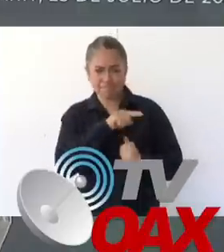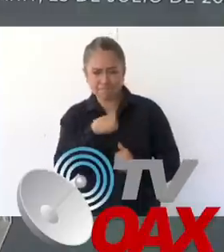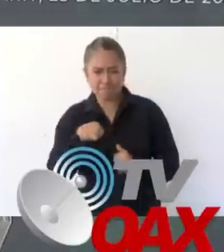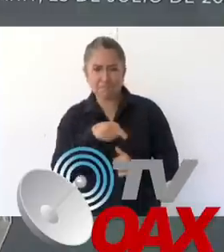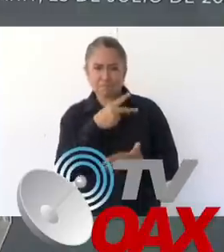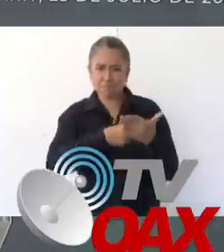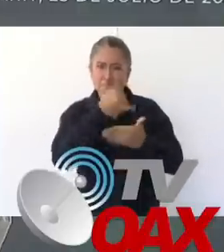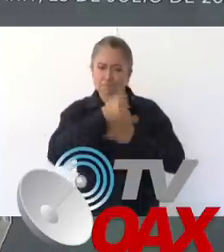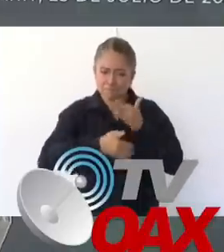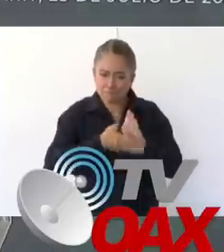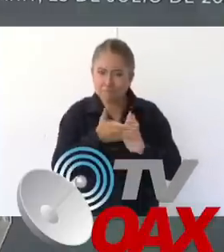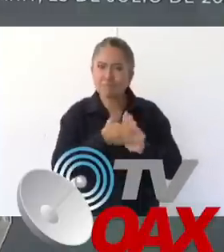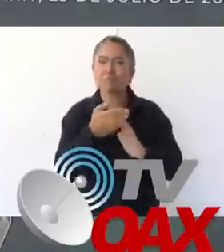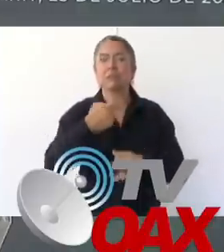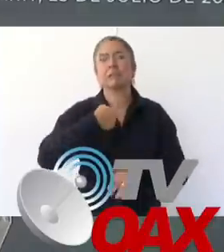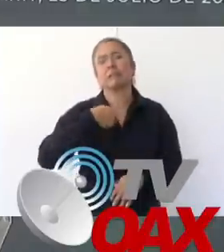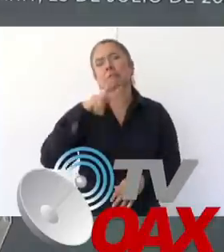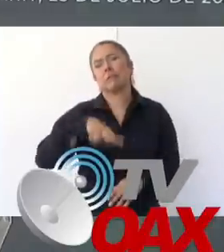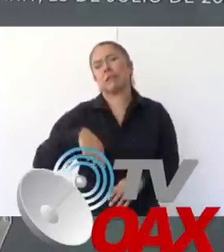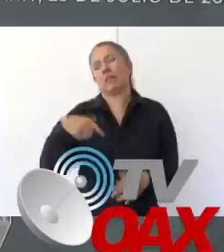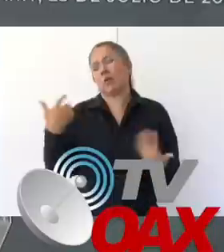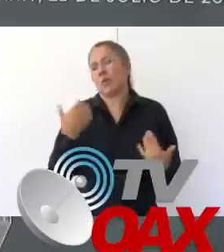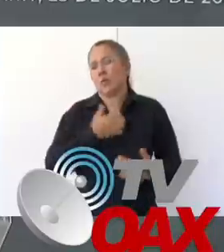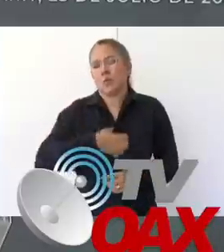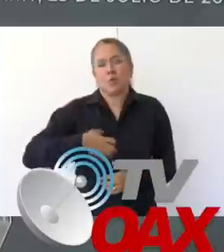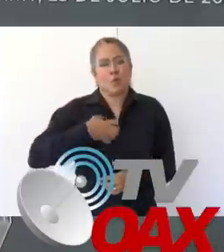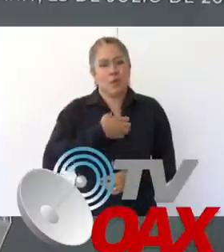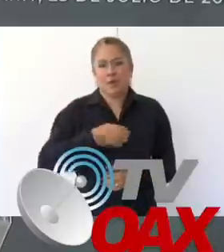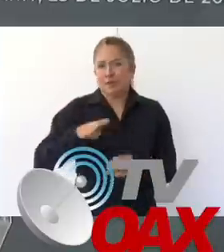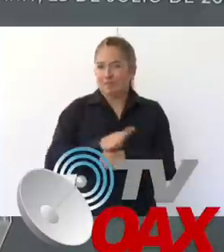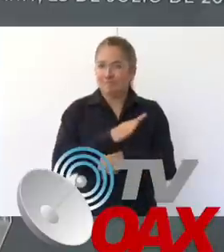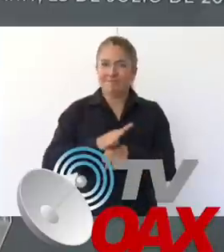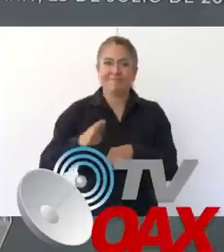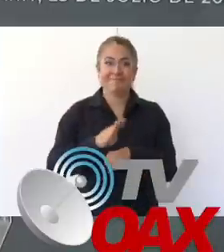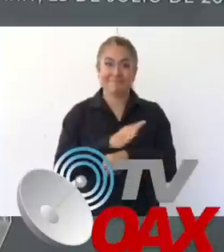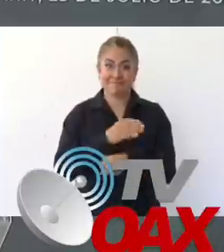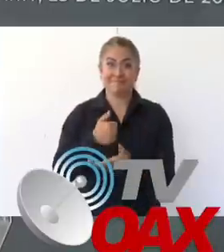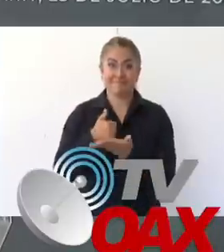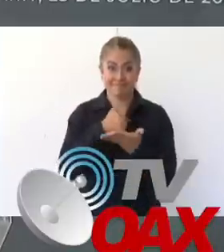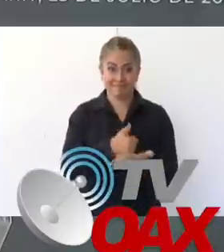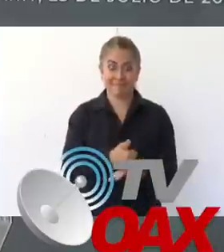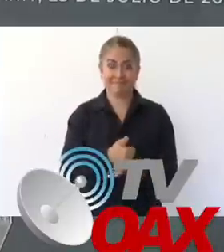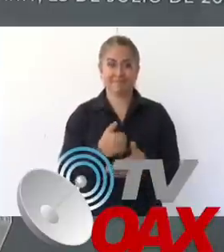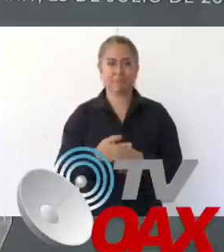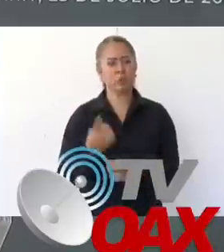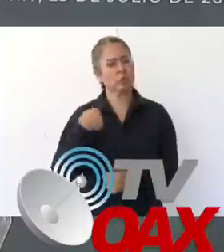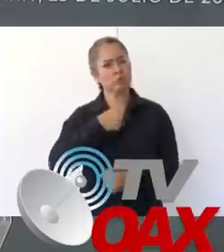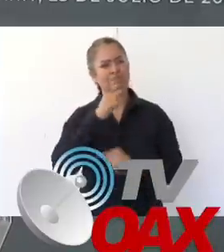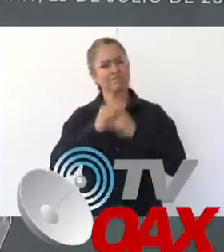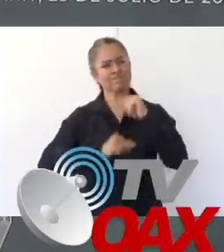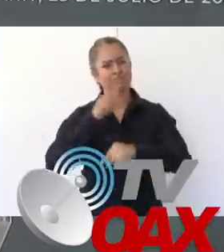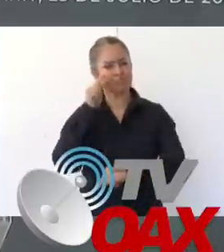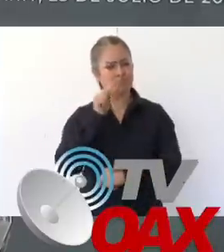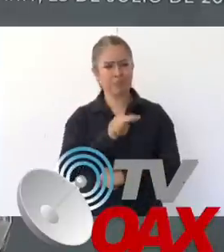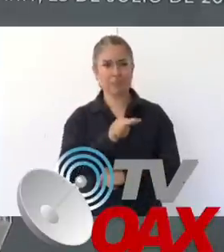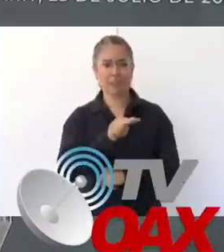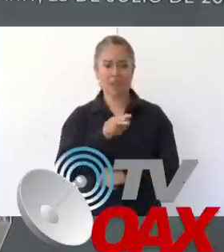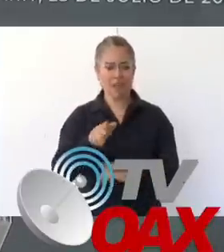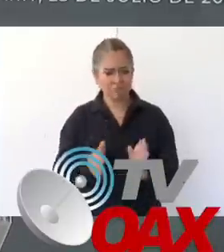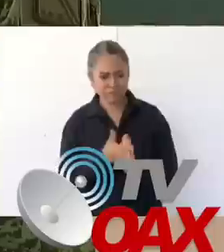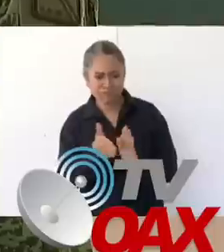siendo beneficiados con esos apoyos y que estemos viendo materializada esta obra.